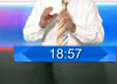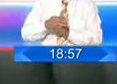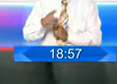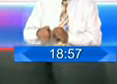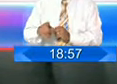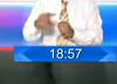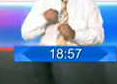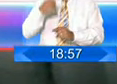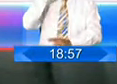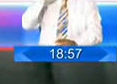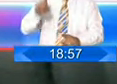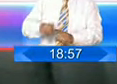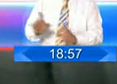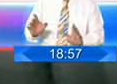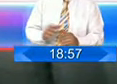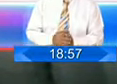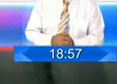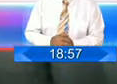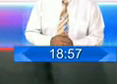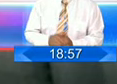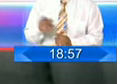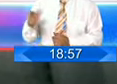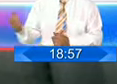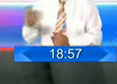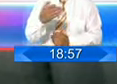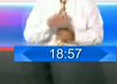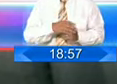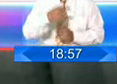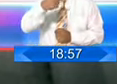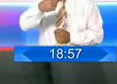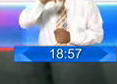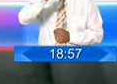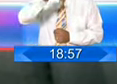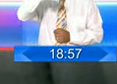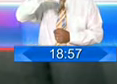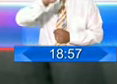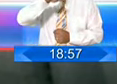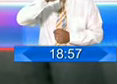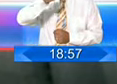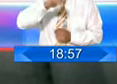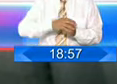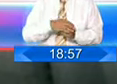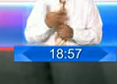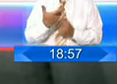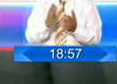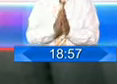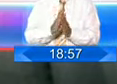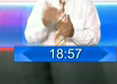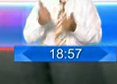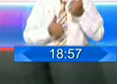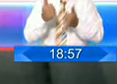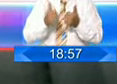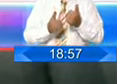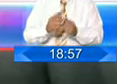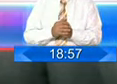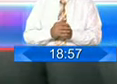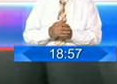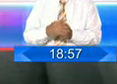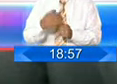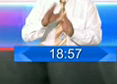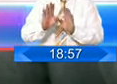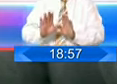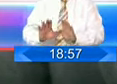él fue a Ginebra a solicitarme que sea su candidato. Yo había manifestado que existen